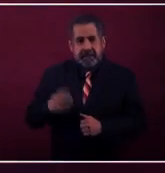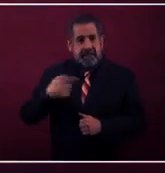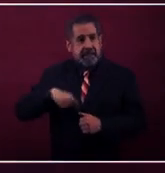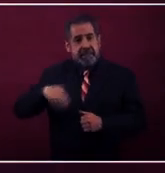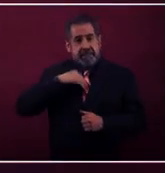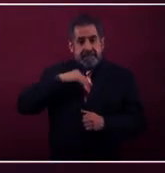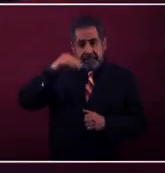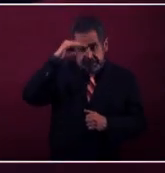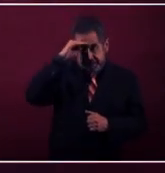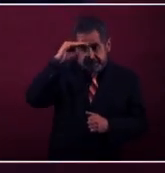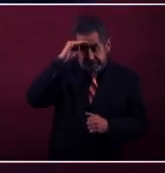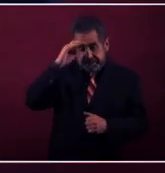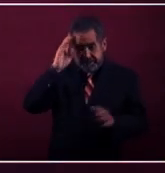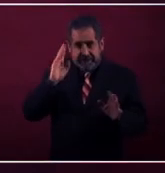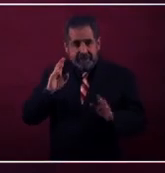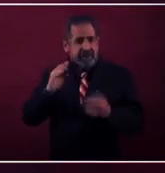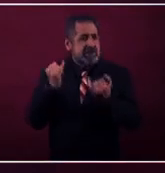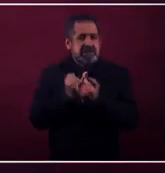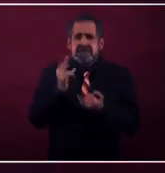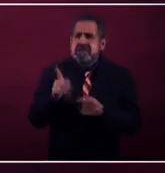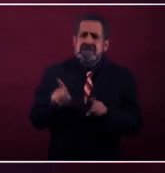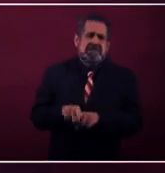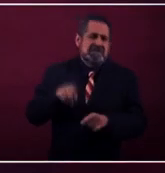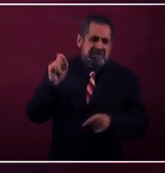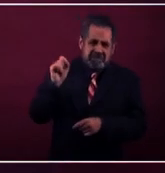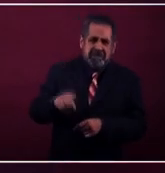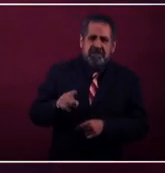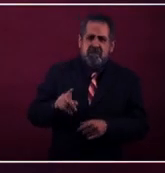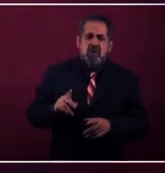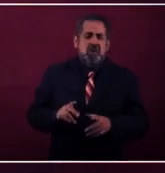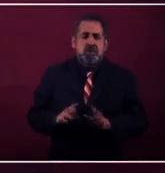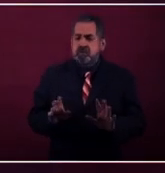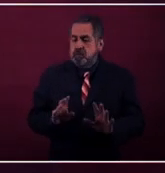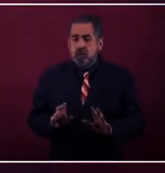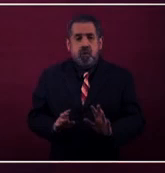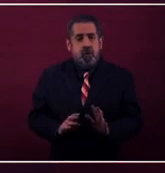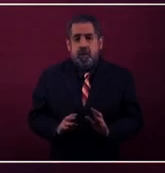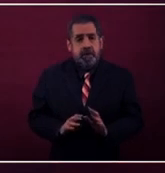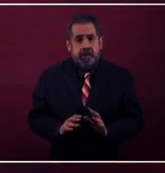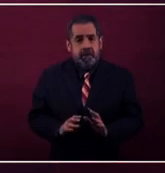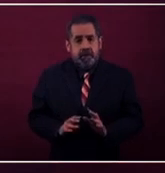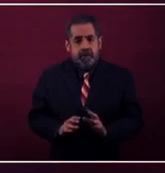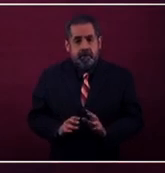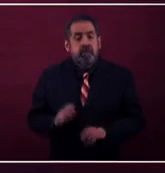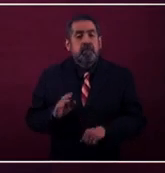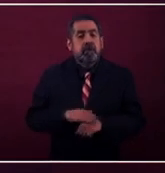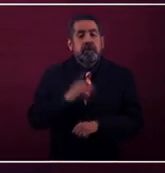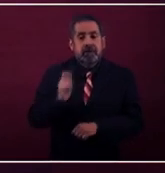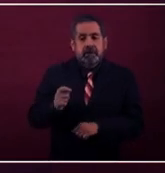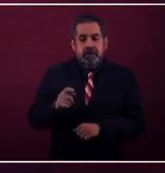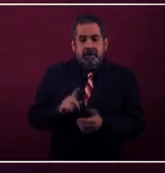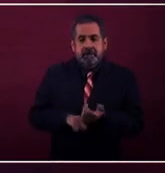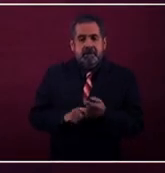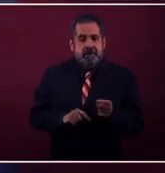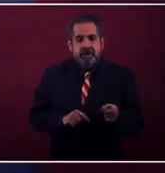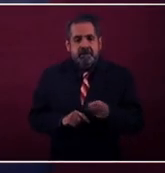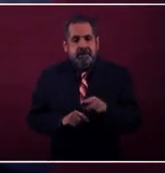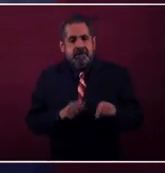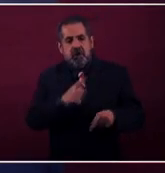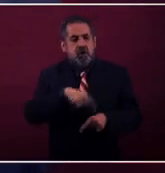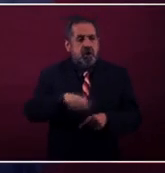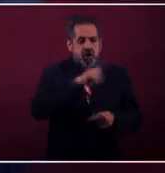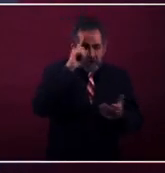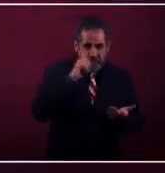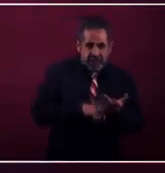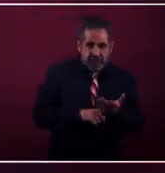pensando que éramos lo mismo, porque no creían, y